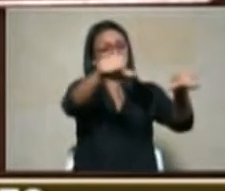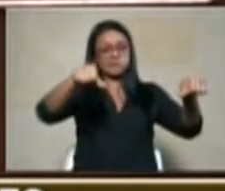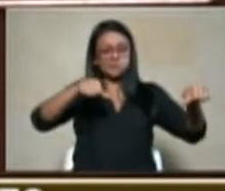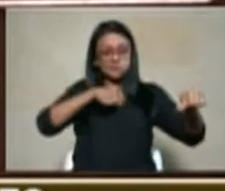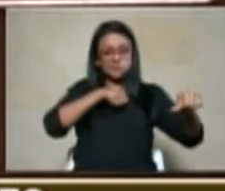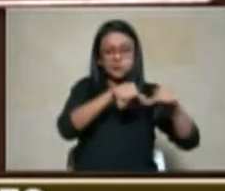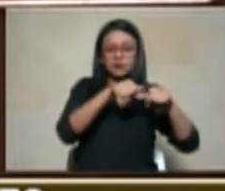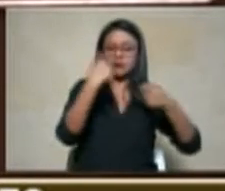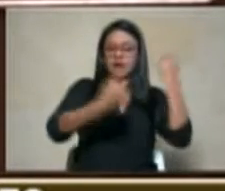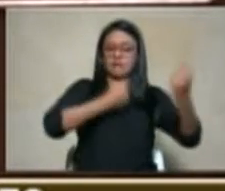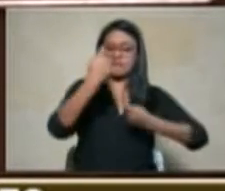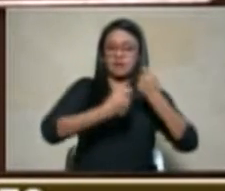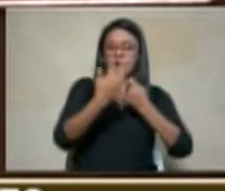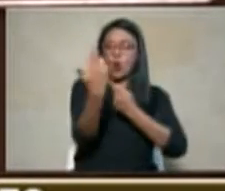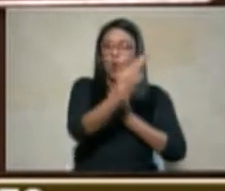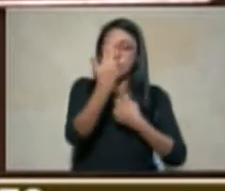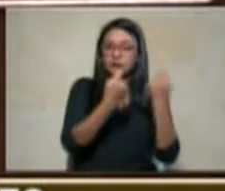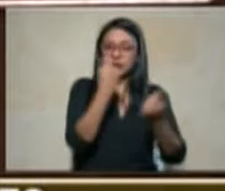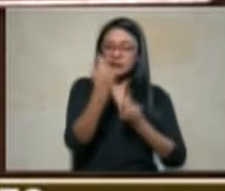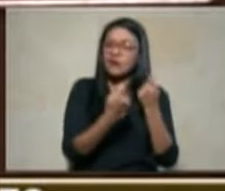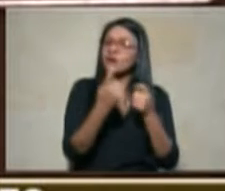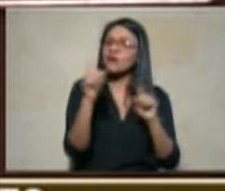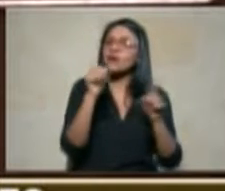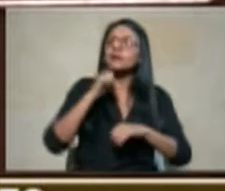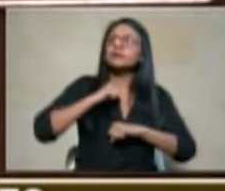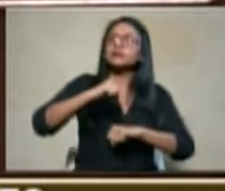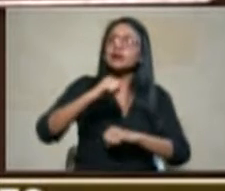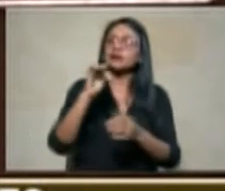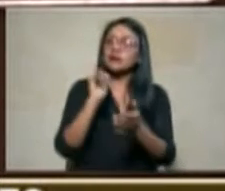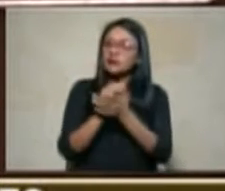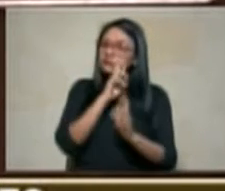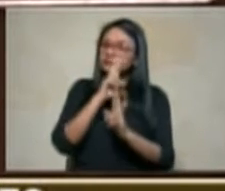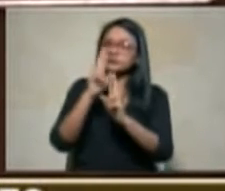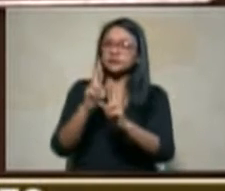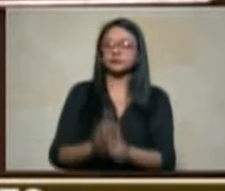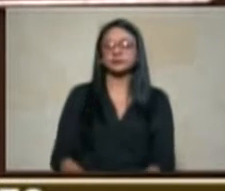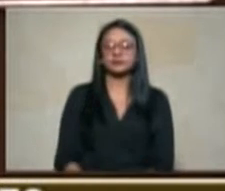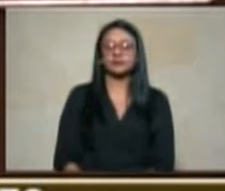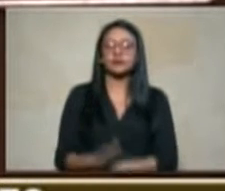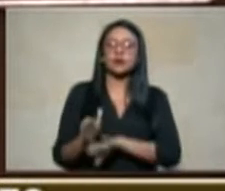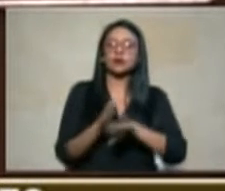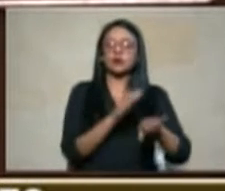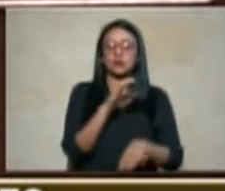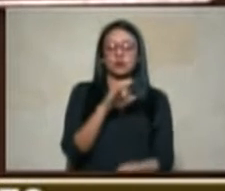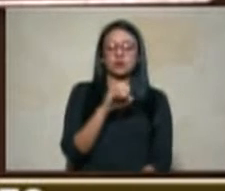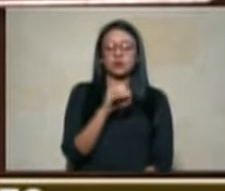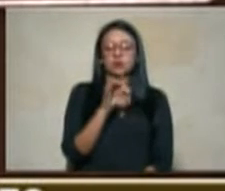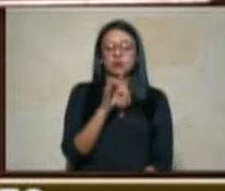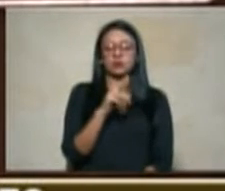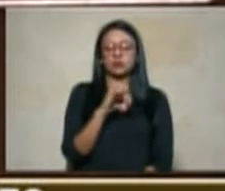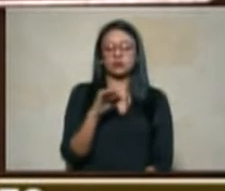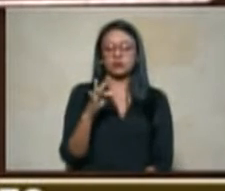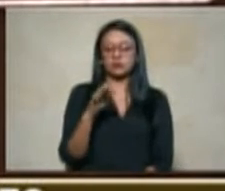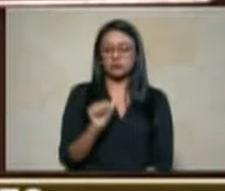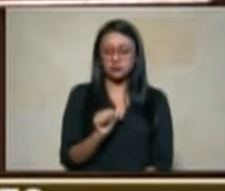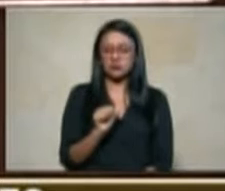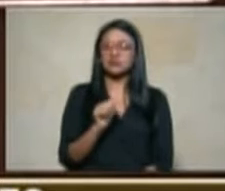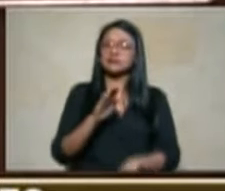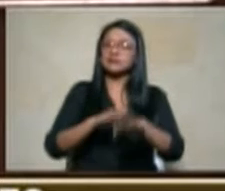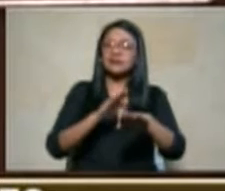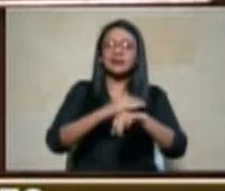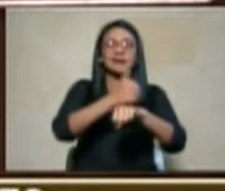o revendida, es para que se le compense porque es su derecho. La Cotorrita. Insisto,